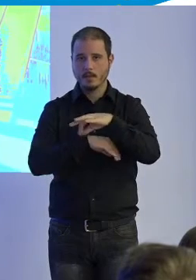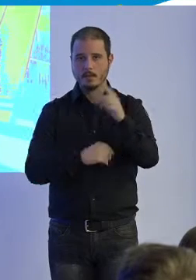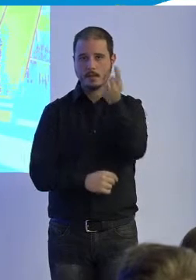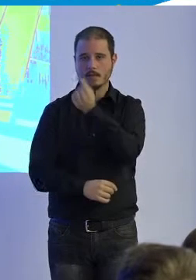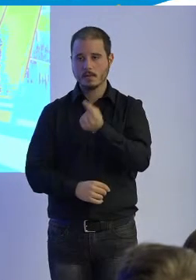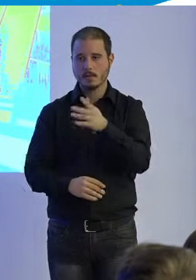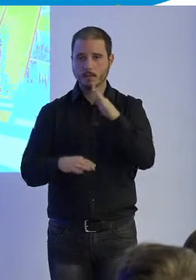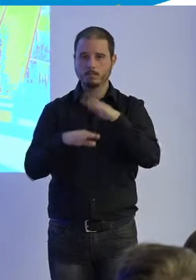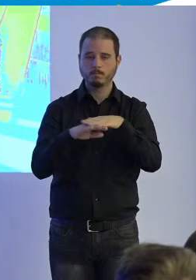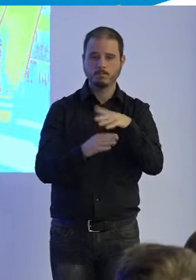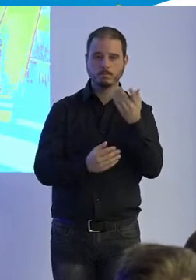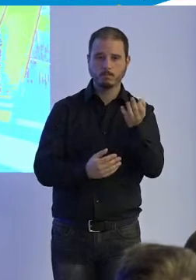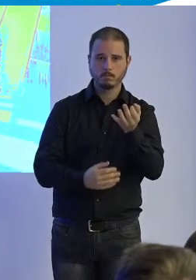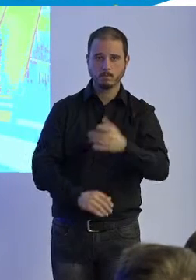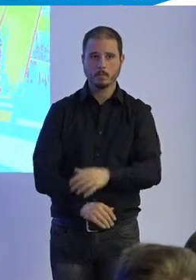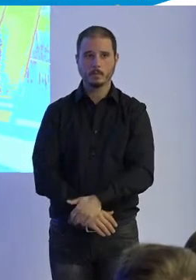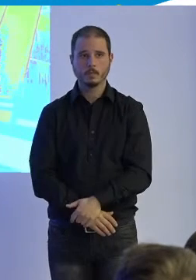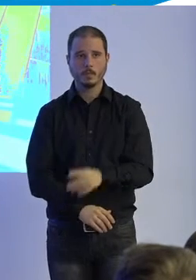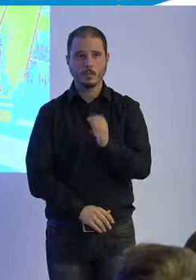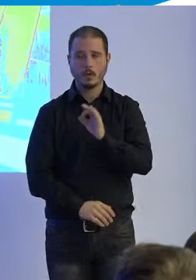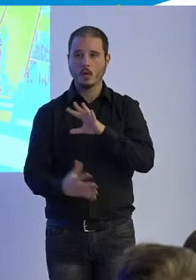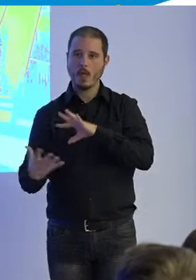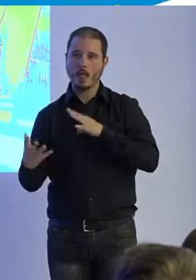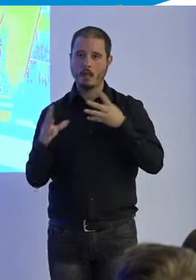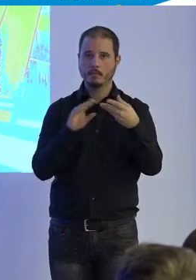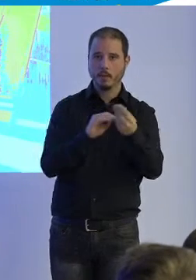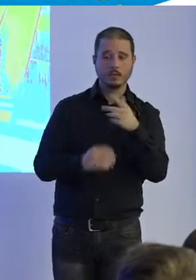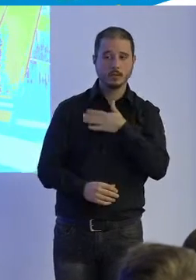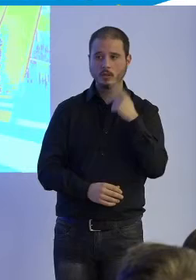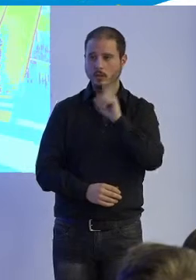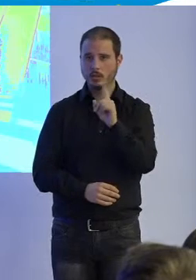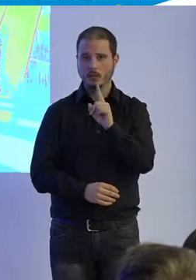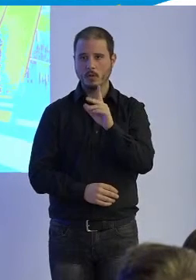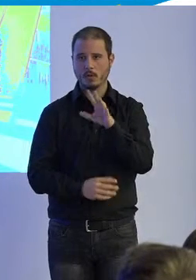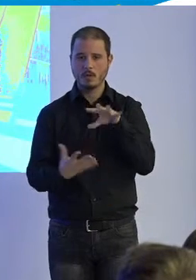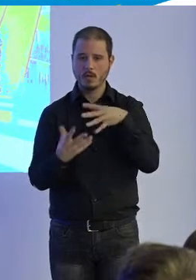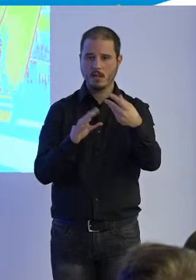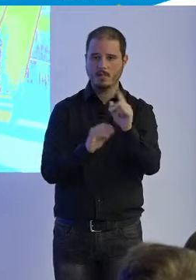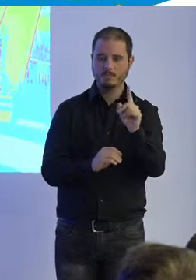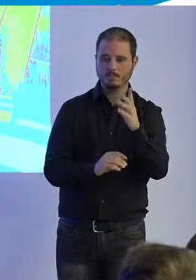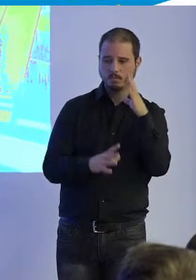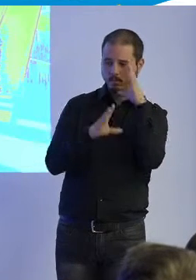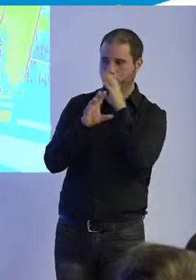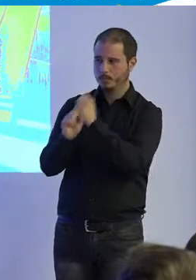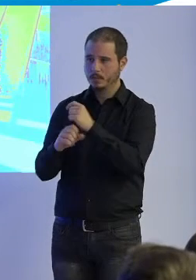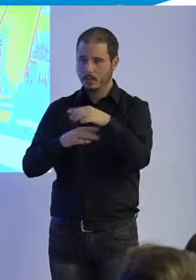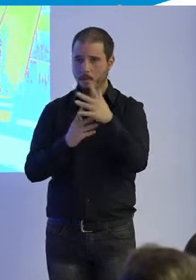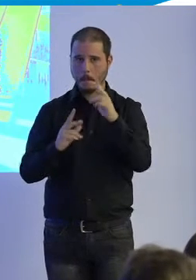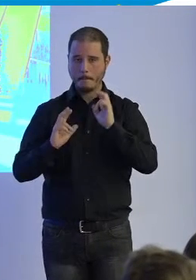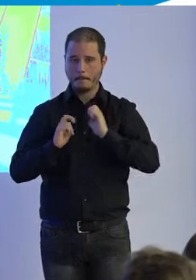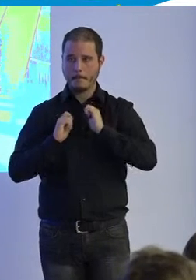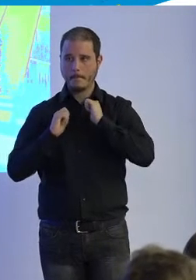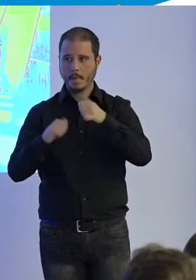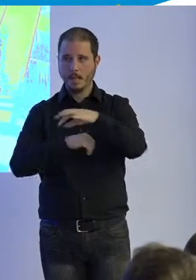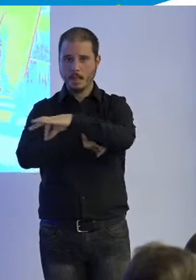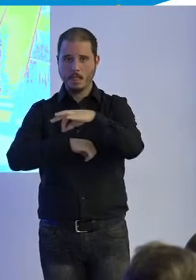adaptación. Nosotros vamos bastante en contra del tema de la adaptación de soluciones y más en el diseño desde cero con